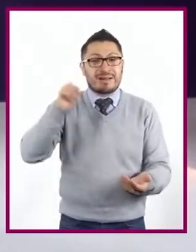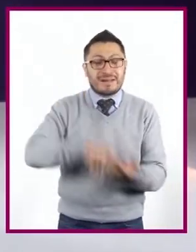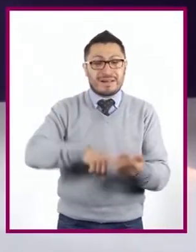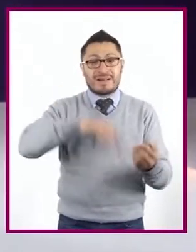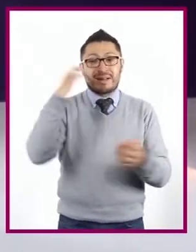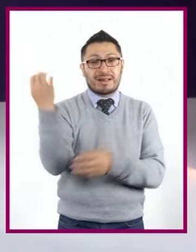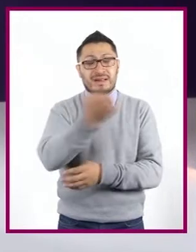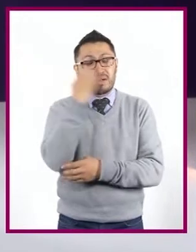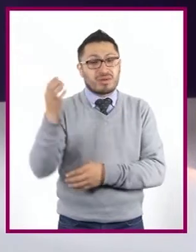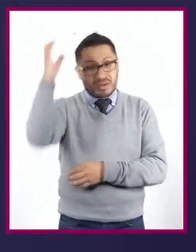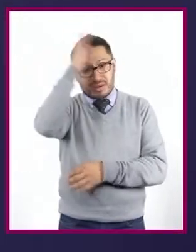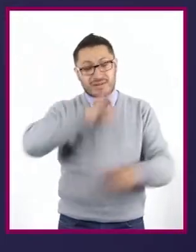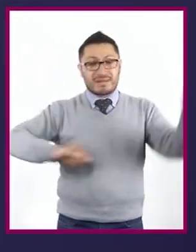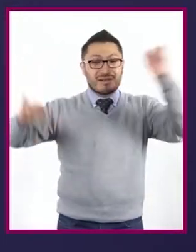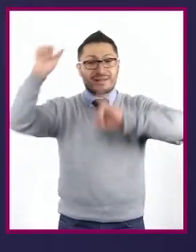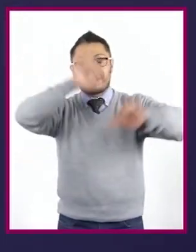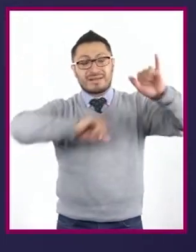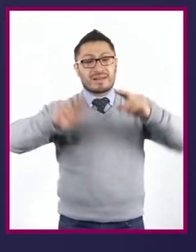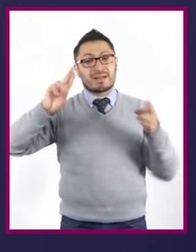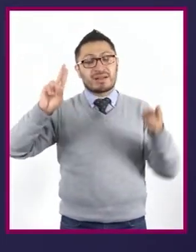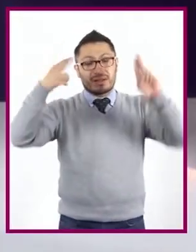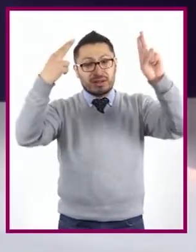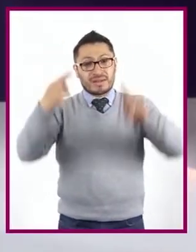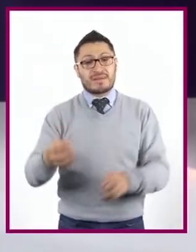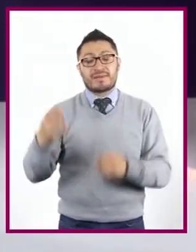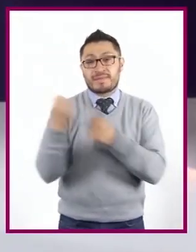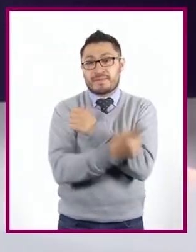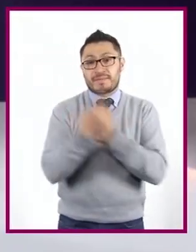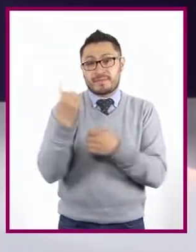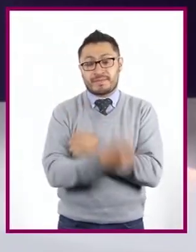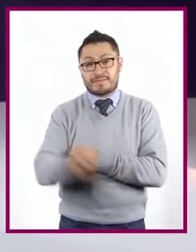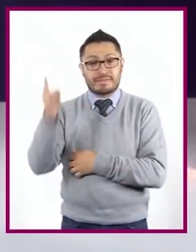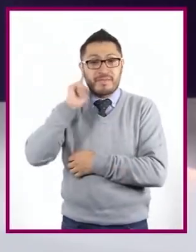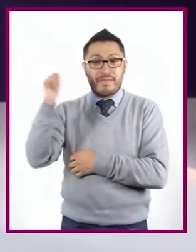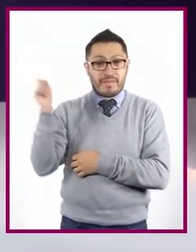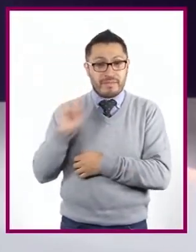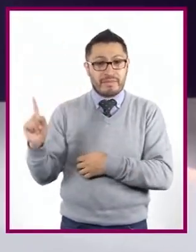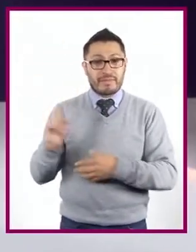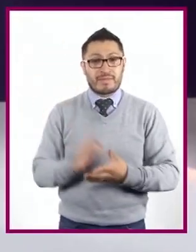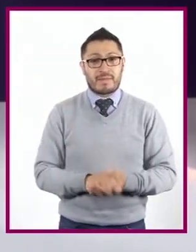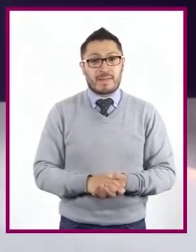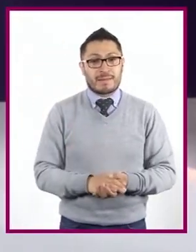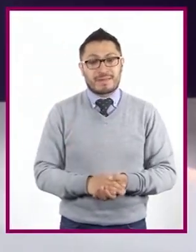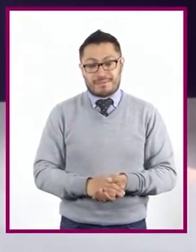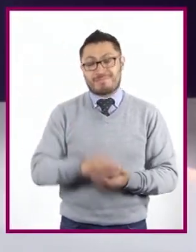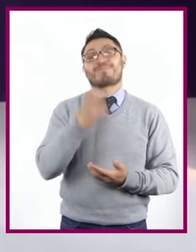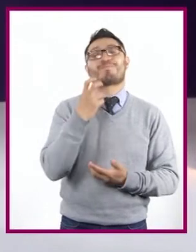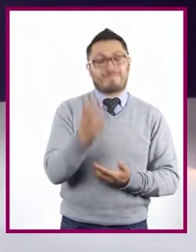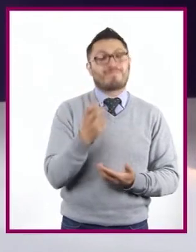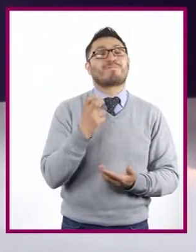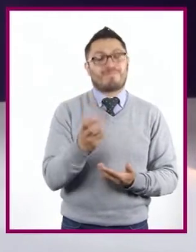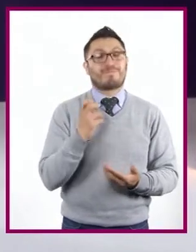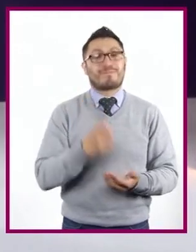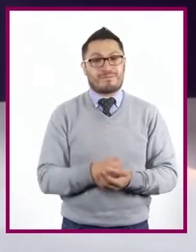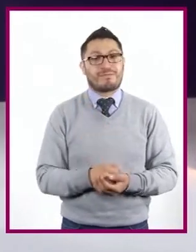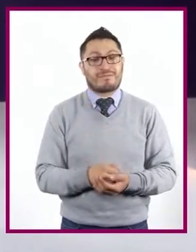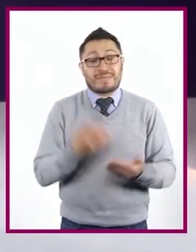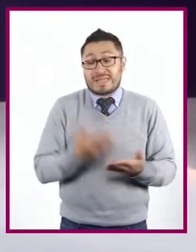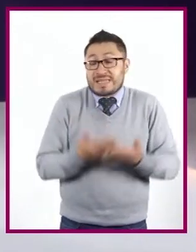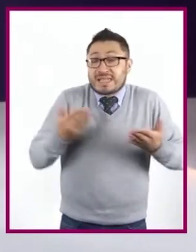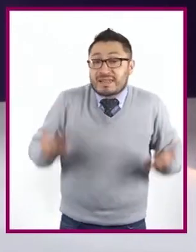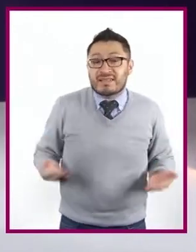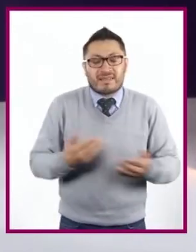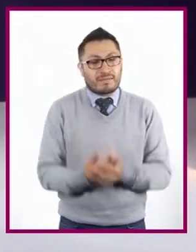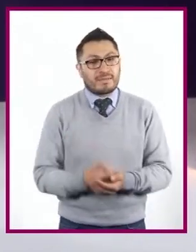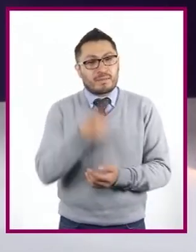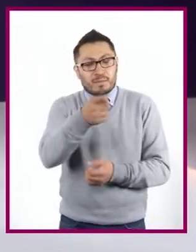Académica de Ciencias Químicas de la Universidad Autónoma de Zacatecas. Así es. Ahora,